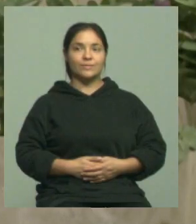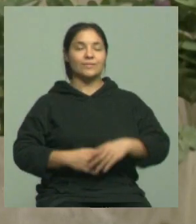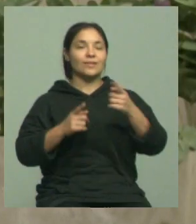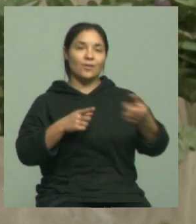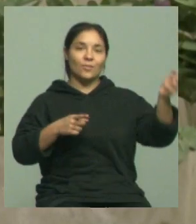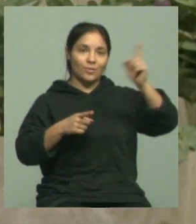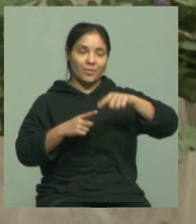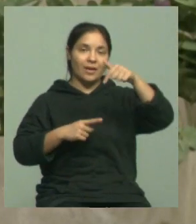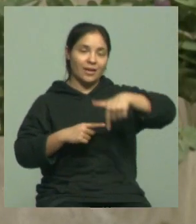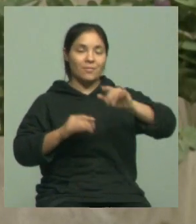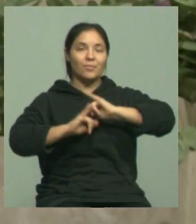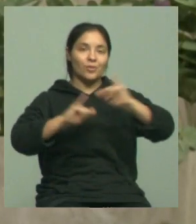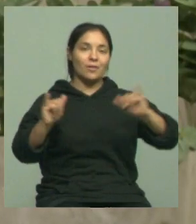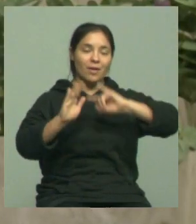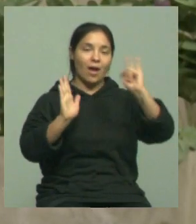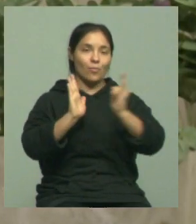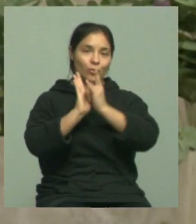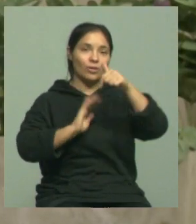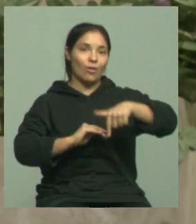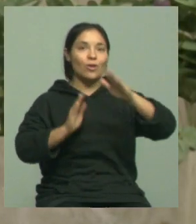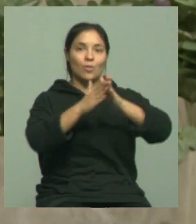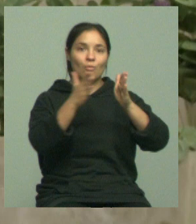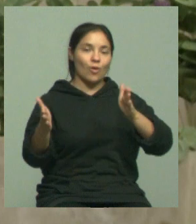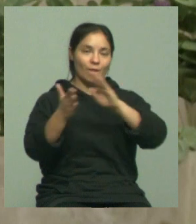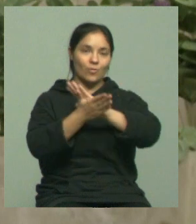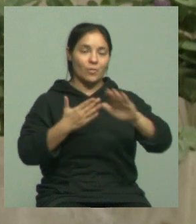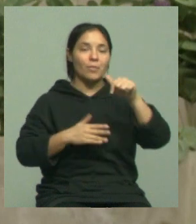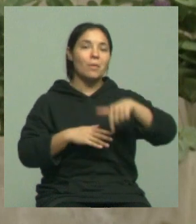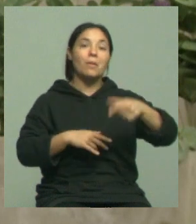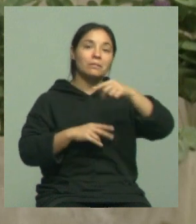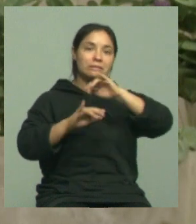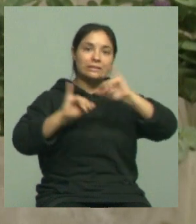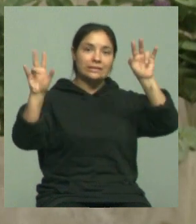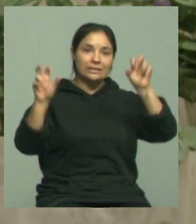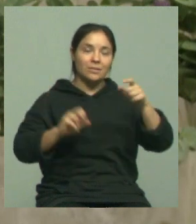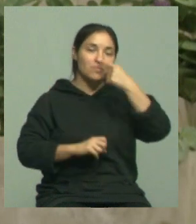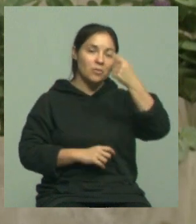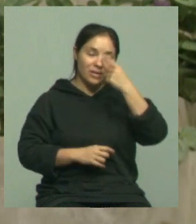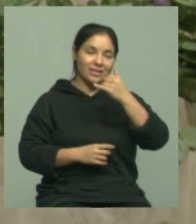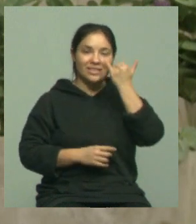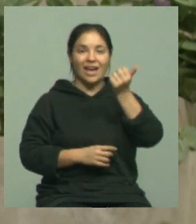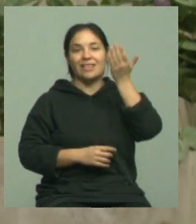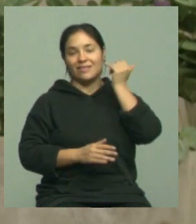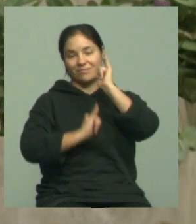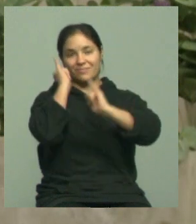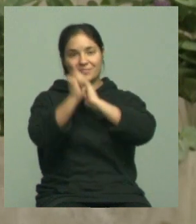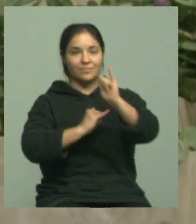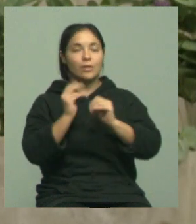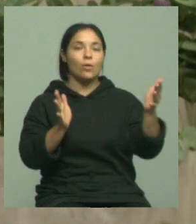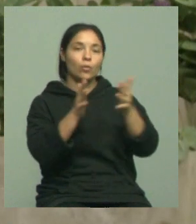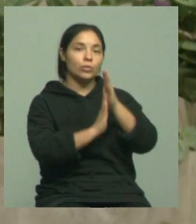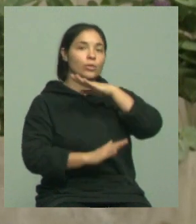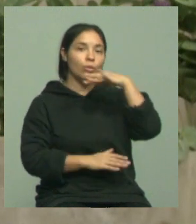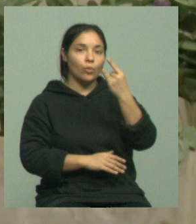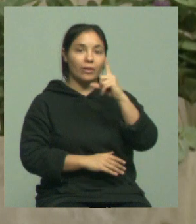Bueno, aquí estamos en Apuntes nuevamente, nuevo bloque. Hoy decíamos, tenemos un programa sumamente interesante y lo habíamos anticipado. Con Julia López vamos a hablar de